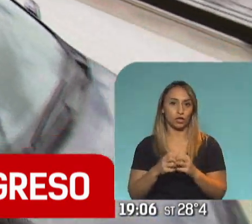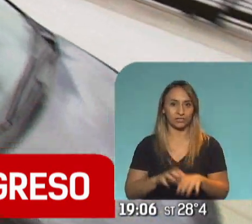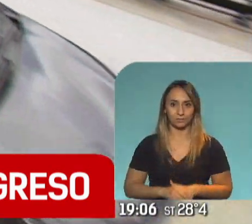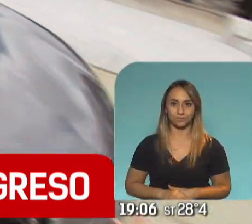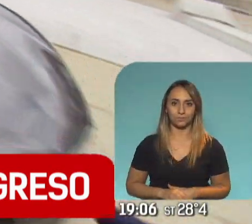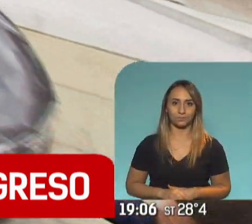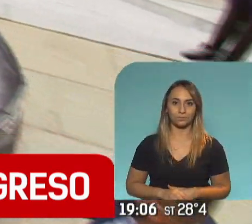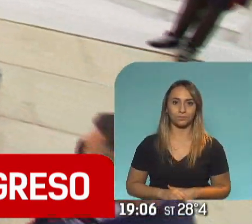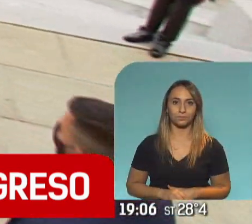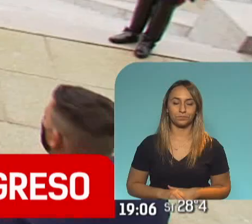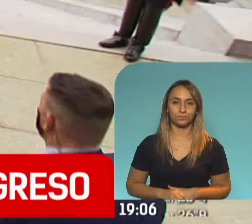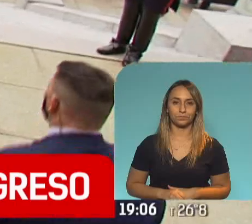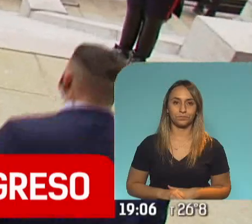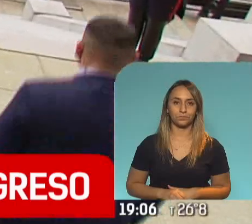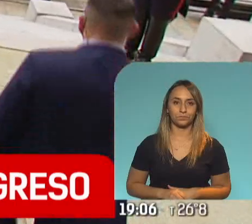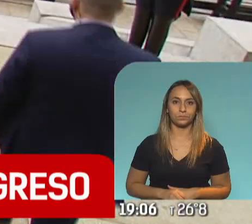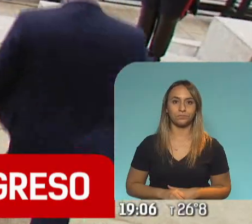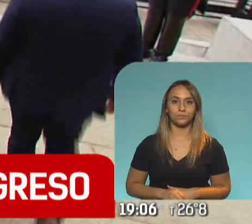presencial.